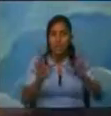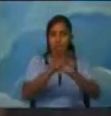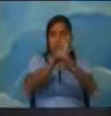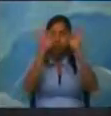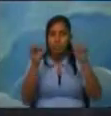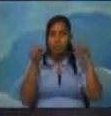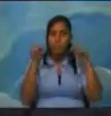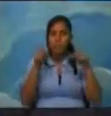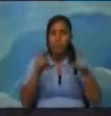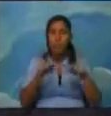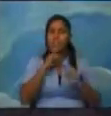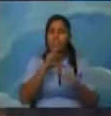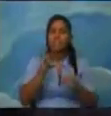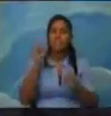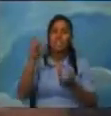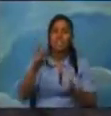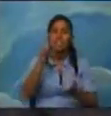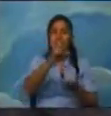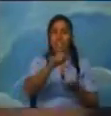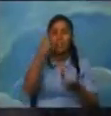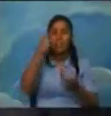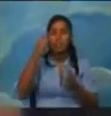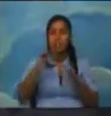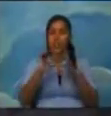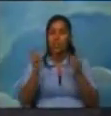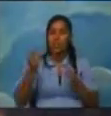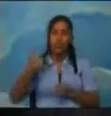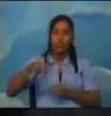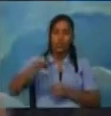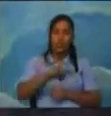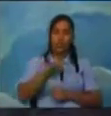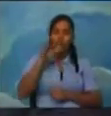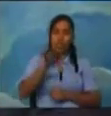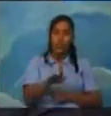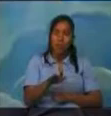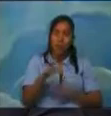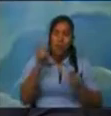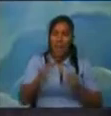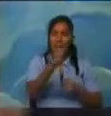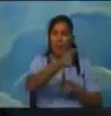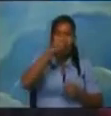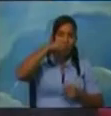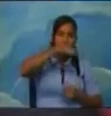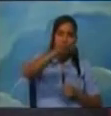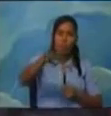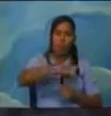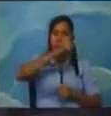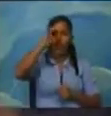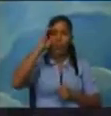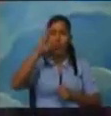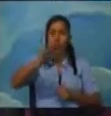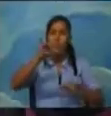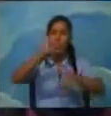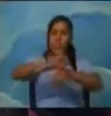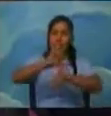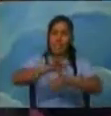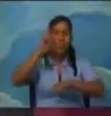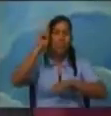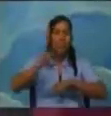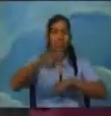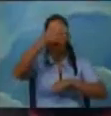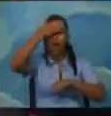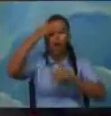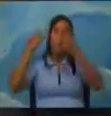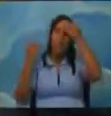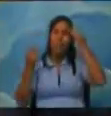es la enseñanza de hoy para todos nosotros, los que estamos, la gente del pueblo de Dios y los que estamos en la iglesia: nunca olvidarnos